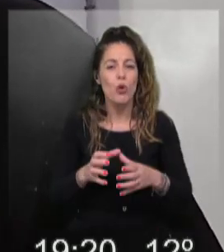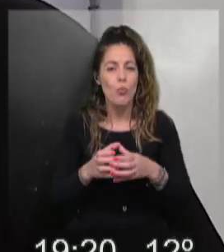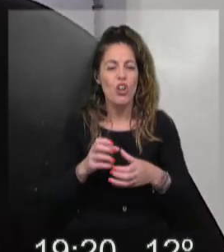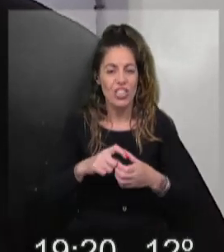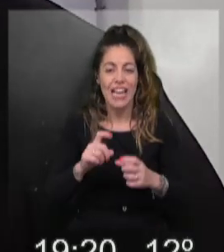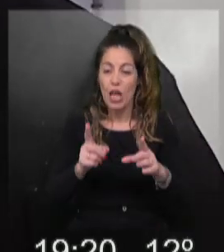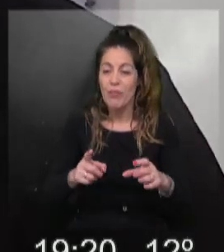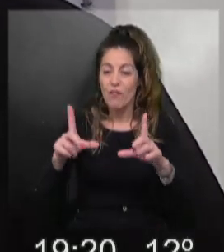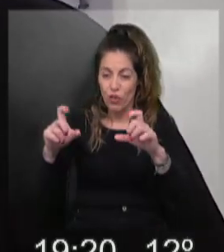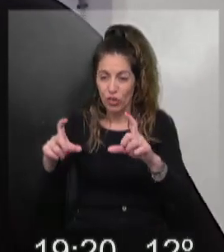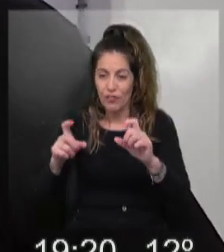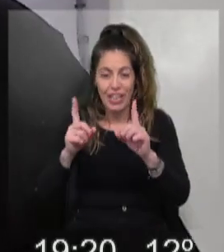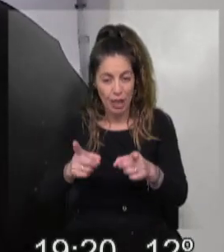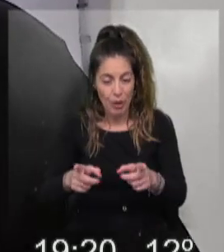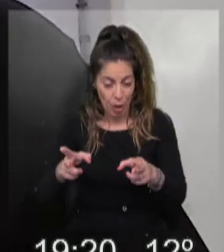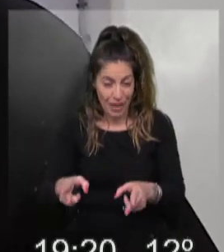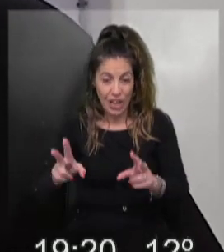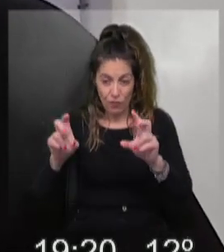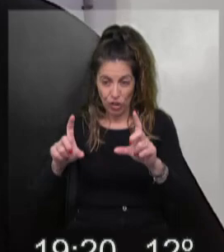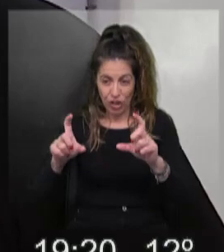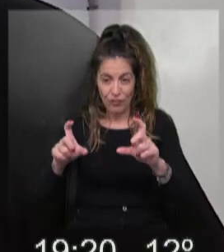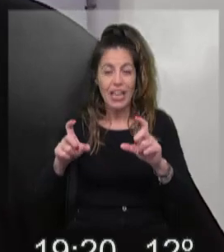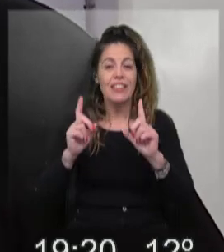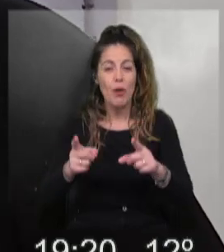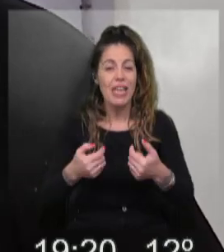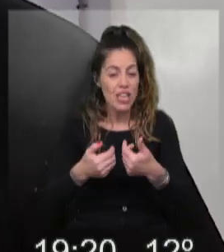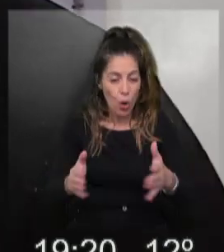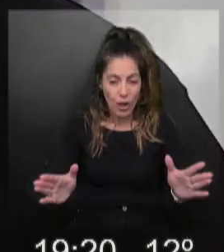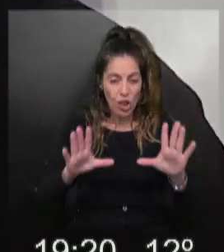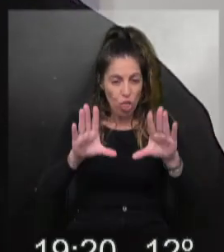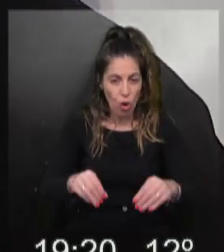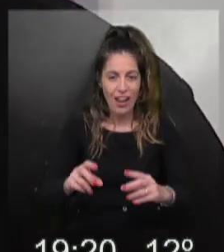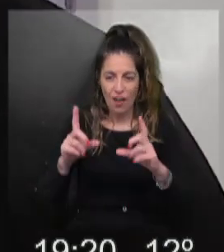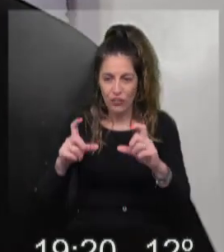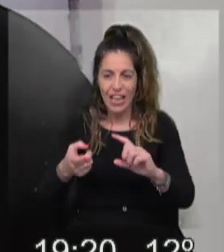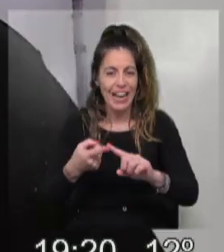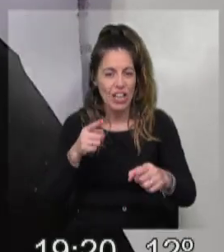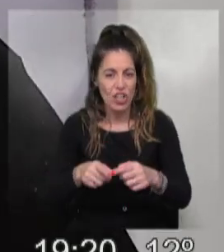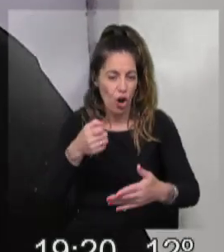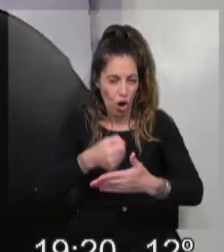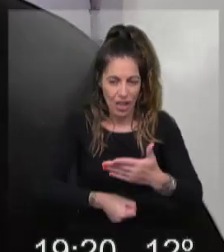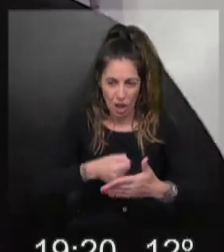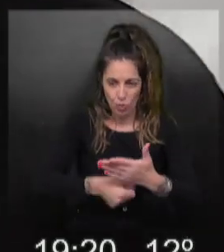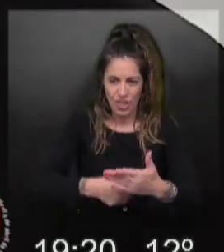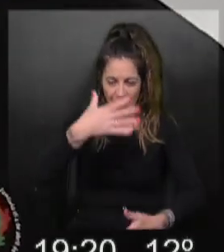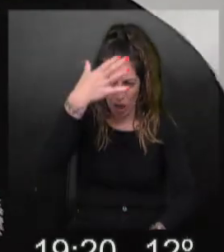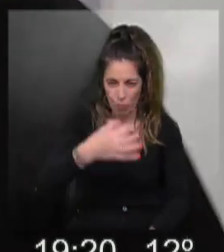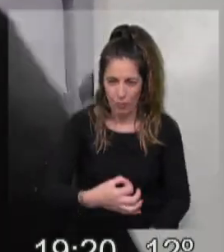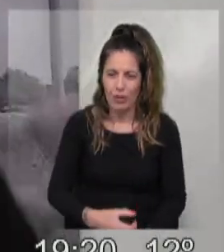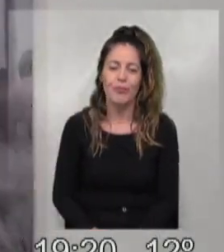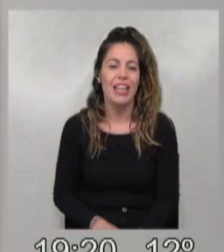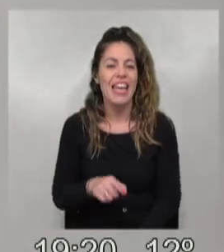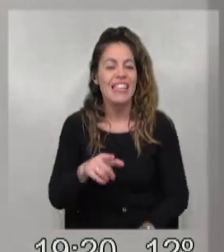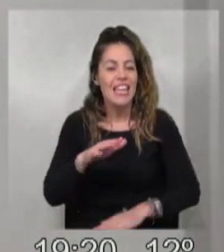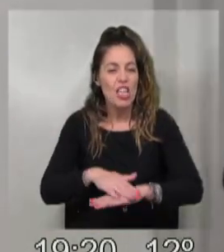parte de fotografía que bueno como ven estamos Este también inaugurando todas las fotografías relacionadas con la lucha de nuestro pueblo bueno y estamos en este